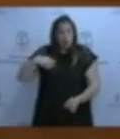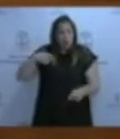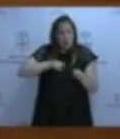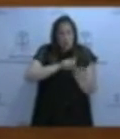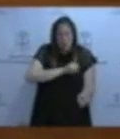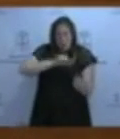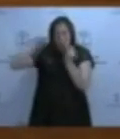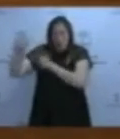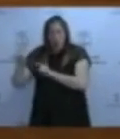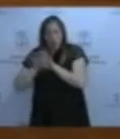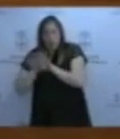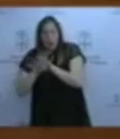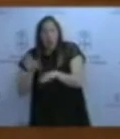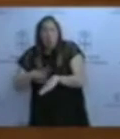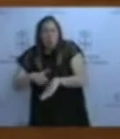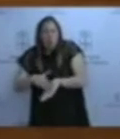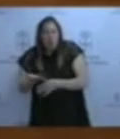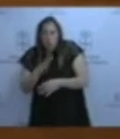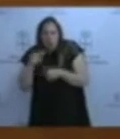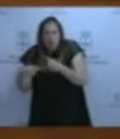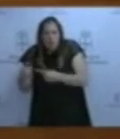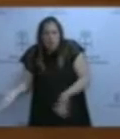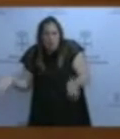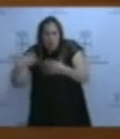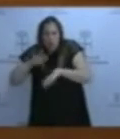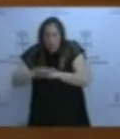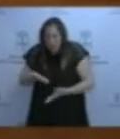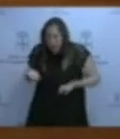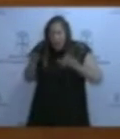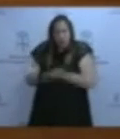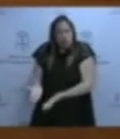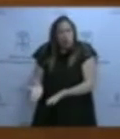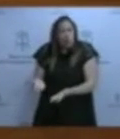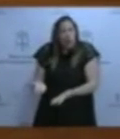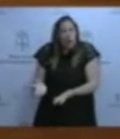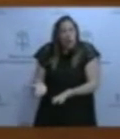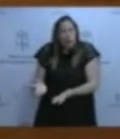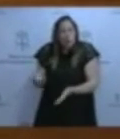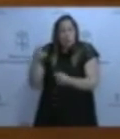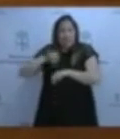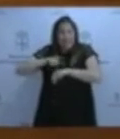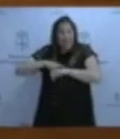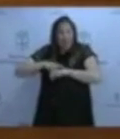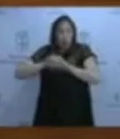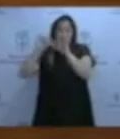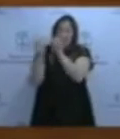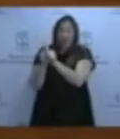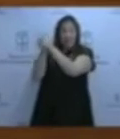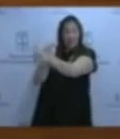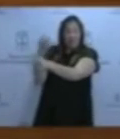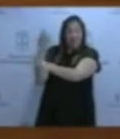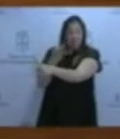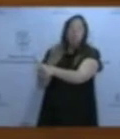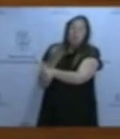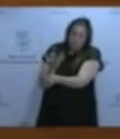Cangas de Narcea, porque non tiene por qué tener familiares ahí para que lo asistan. ¿Que tenemos que tener tiempos de referencia? Por supuesto que tenemos que tener tiempos